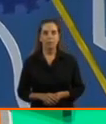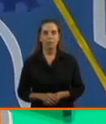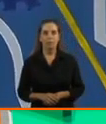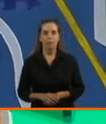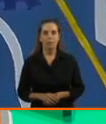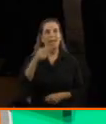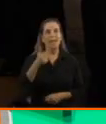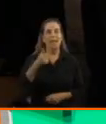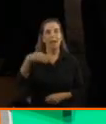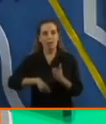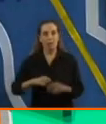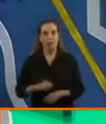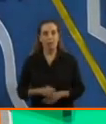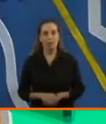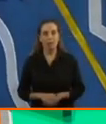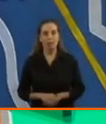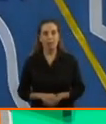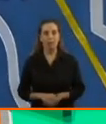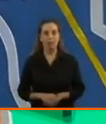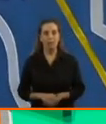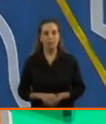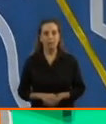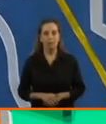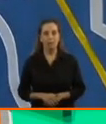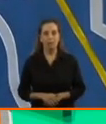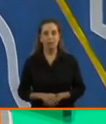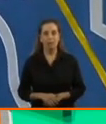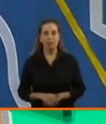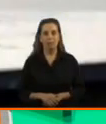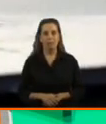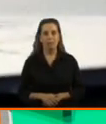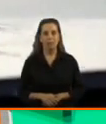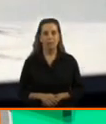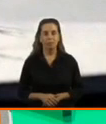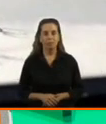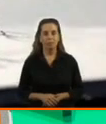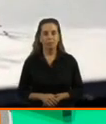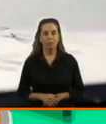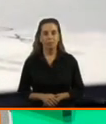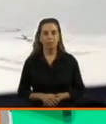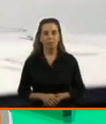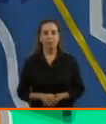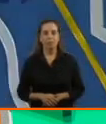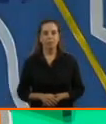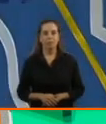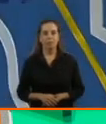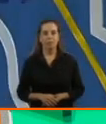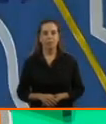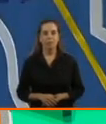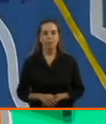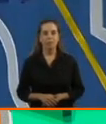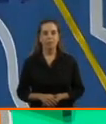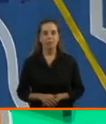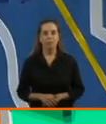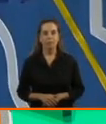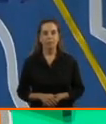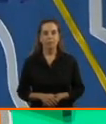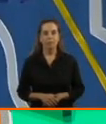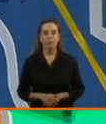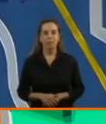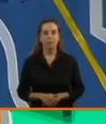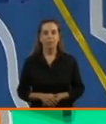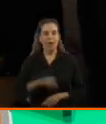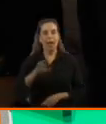ayuda a Milei a sacar las leyes, en este momento está con una tensión interna importante y con riesgo de fractura, ¿no? Porque algunas partes de ese